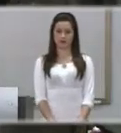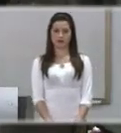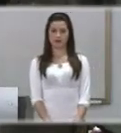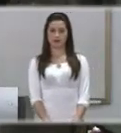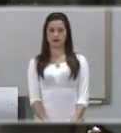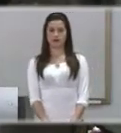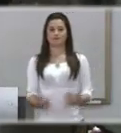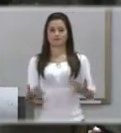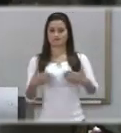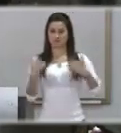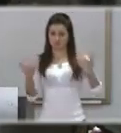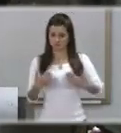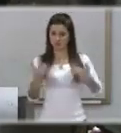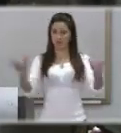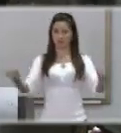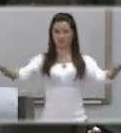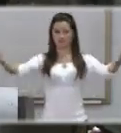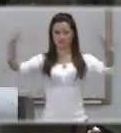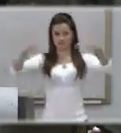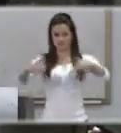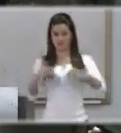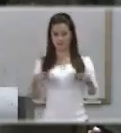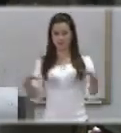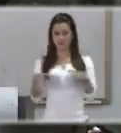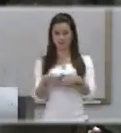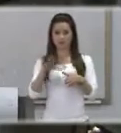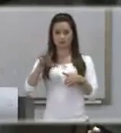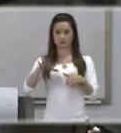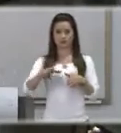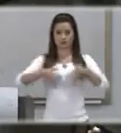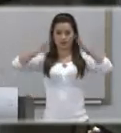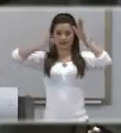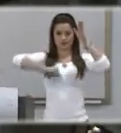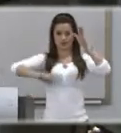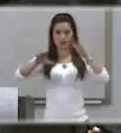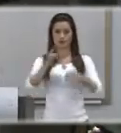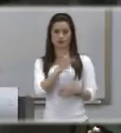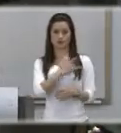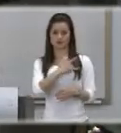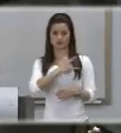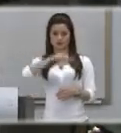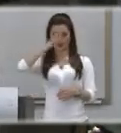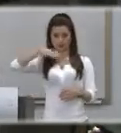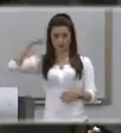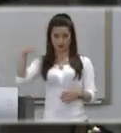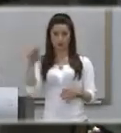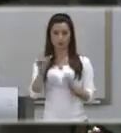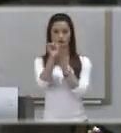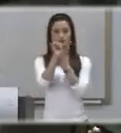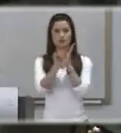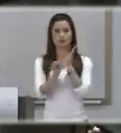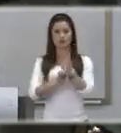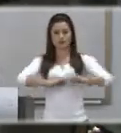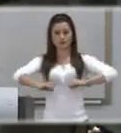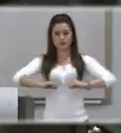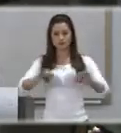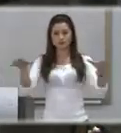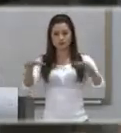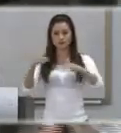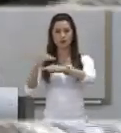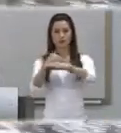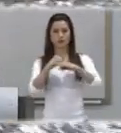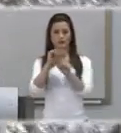Es un placer tenerles acá en nombre de la Facultad de Derecho de la Universidad de los Andes y del Programa de Acción por la Igualdad y la Inclusión Social. Queremos